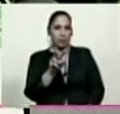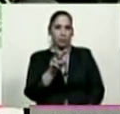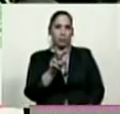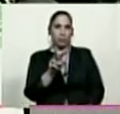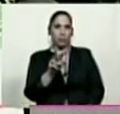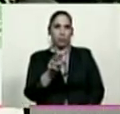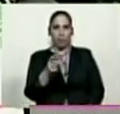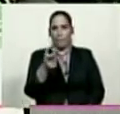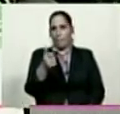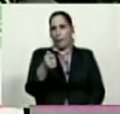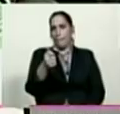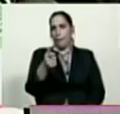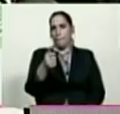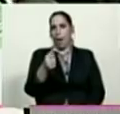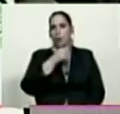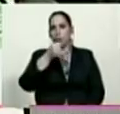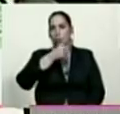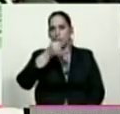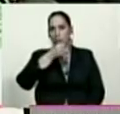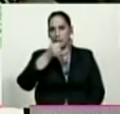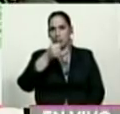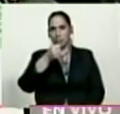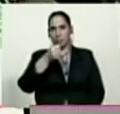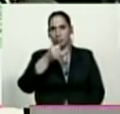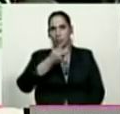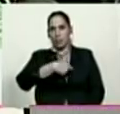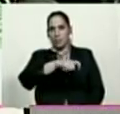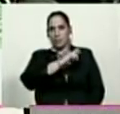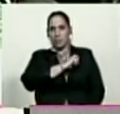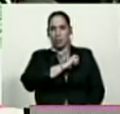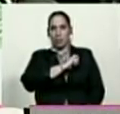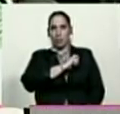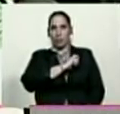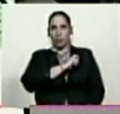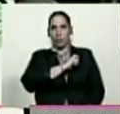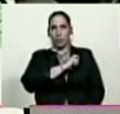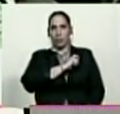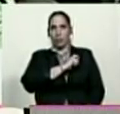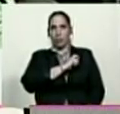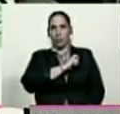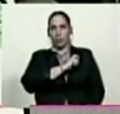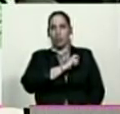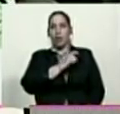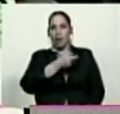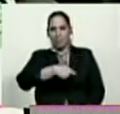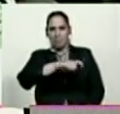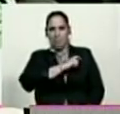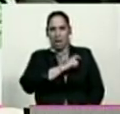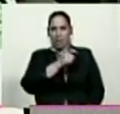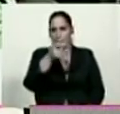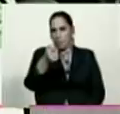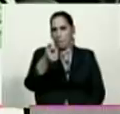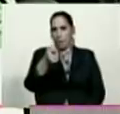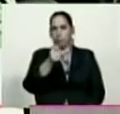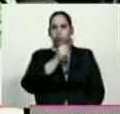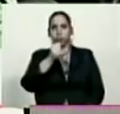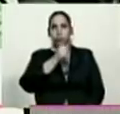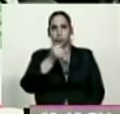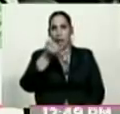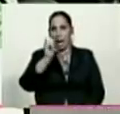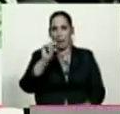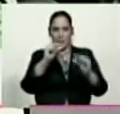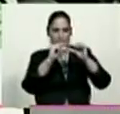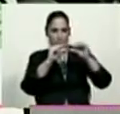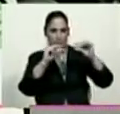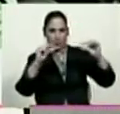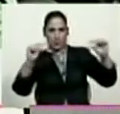canal de noticias, el canal español Antena 3, y Antena 3 de España tiene un cintillo en